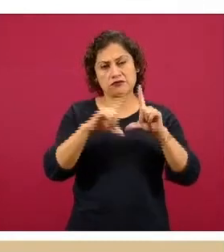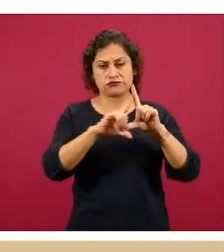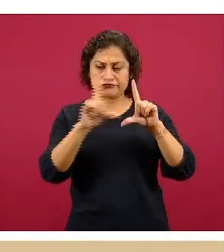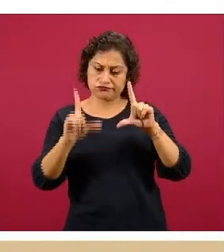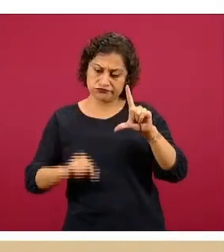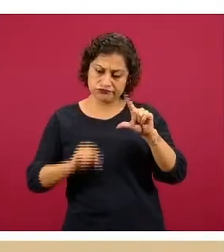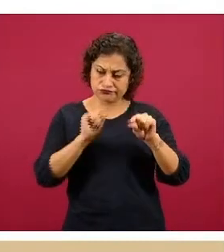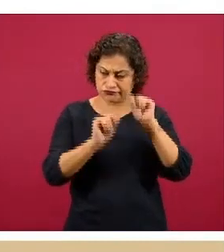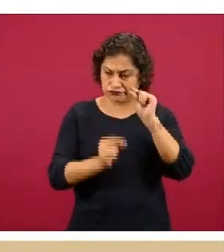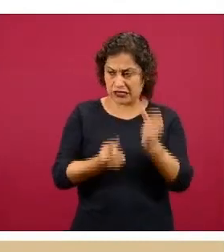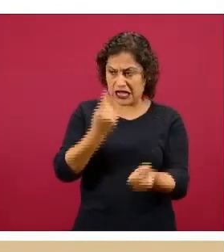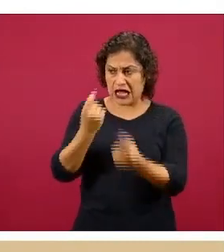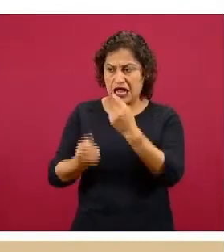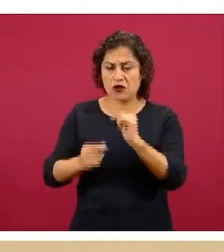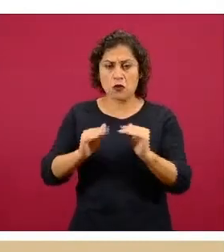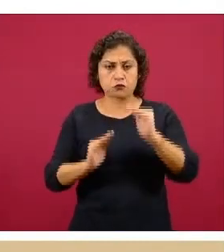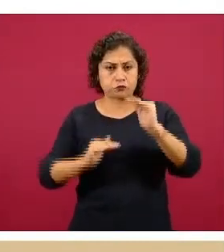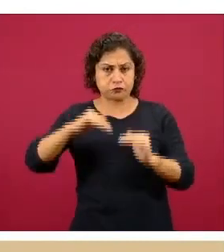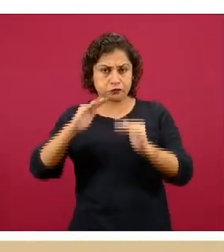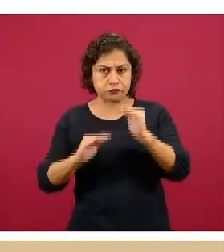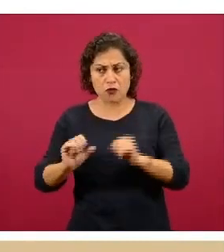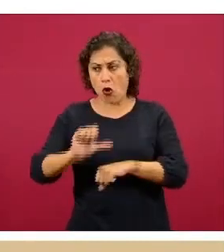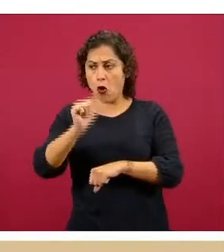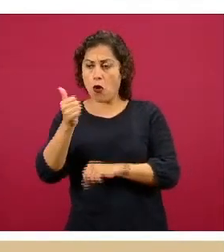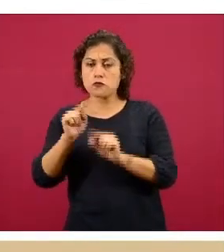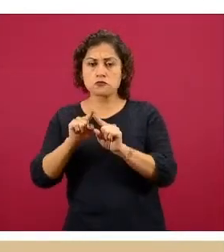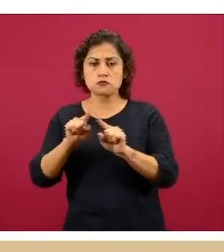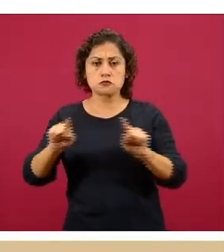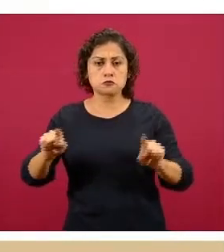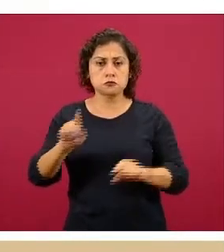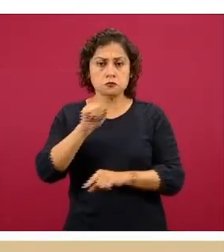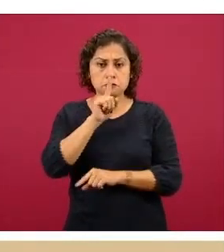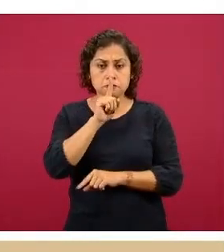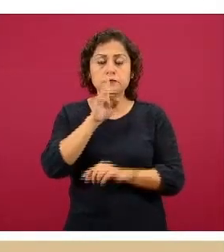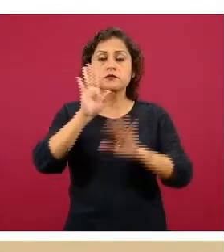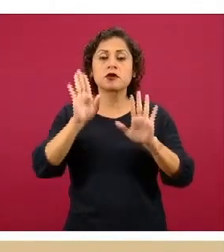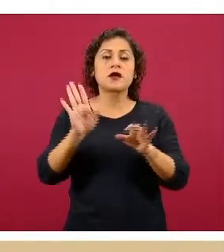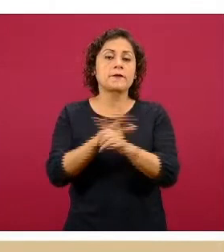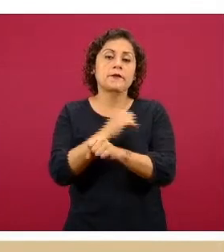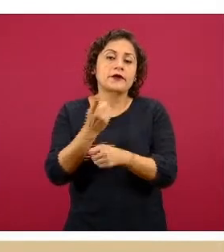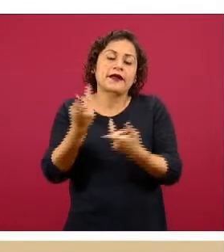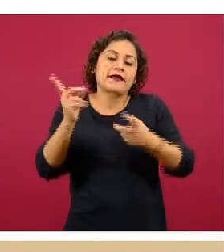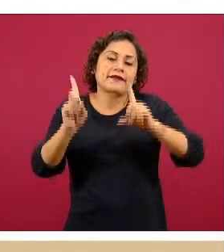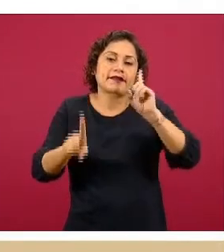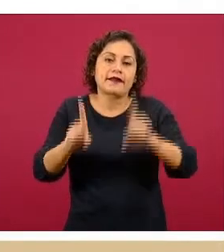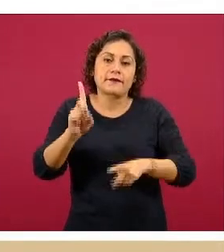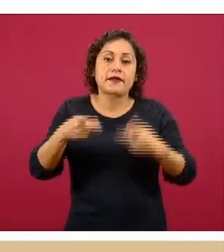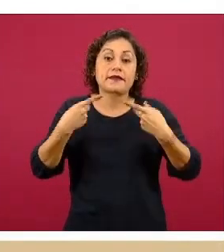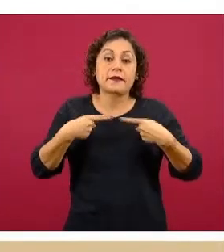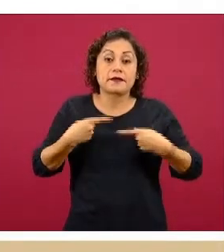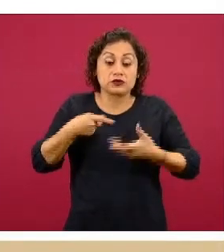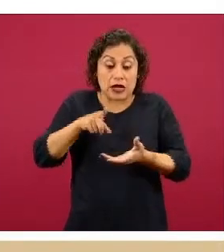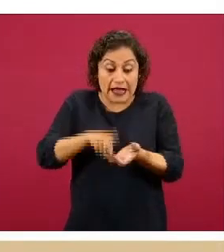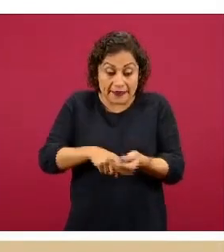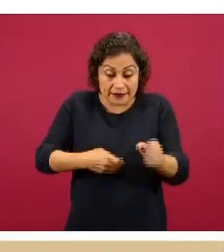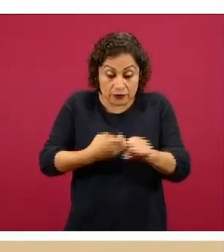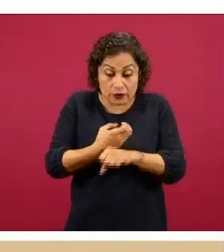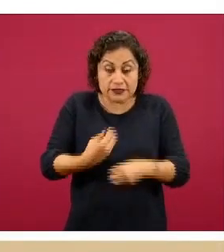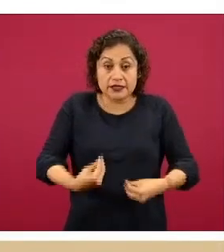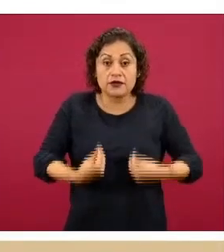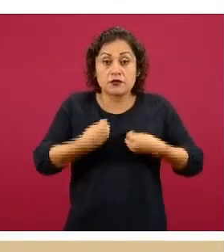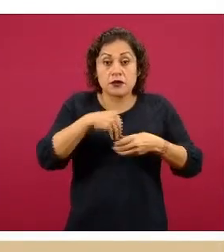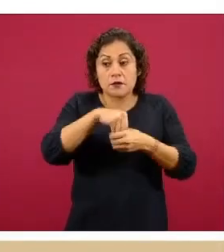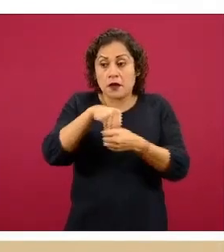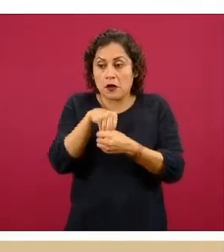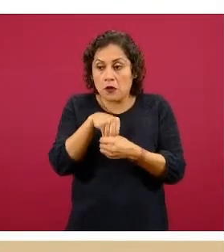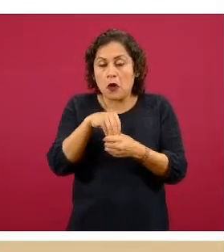tal vez más variabilidad que otros? Y esto es principalmente por la población del estado. Conforme más datos tienes, esta variabilidad que